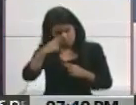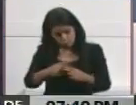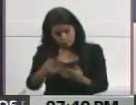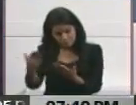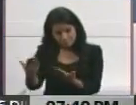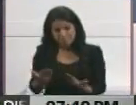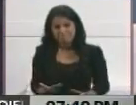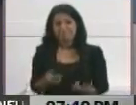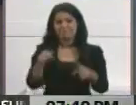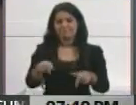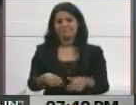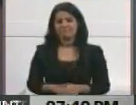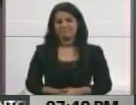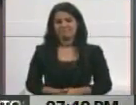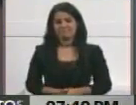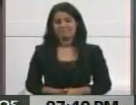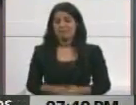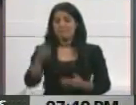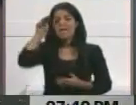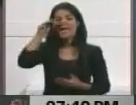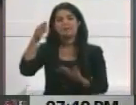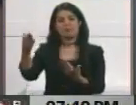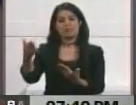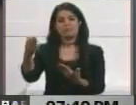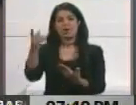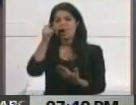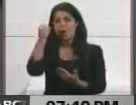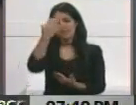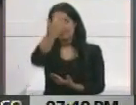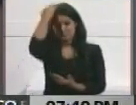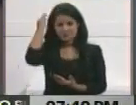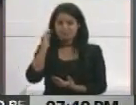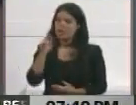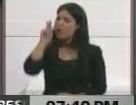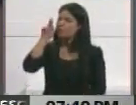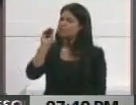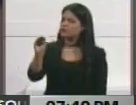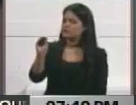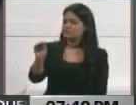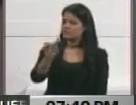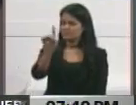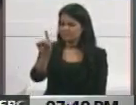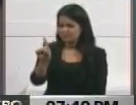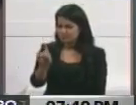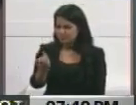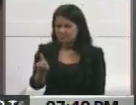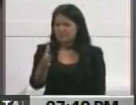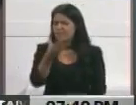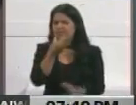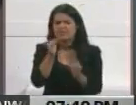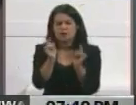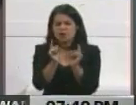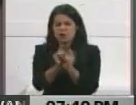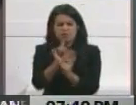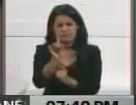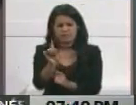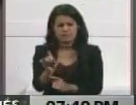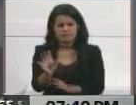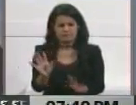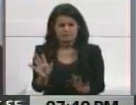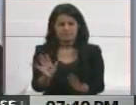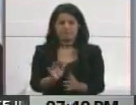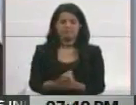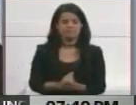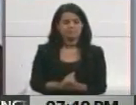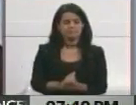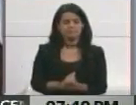Germán esquerra profe La pregunta es sencillita se